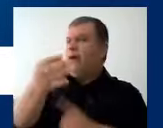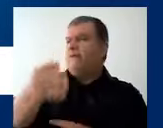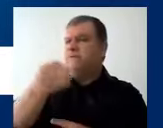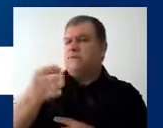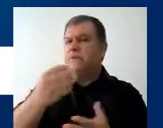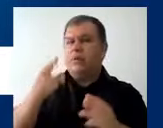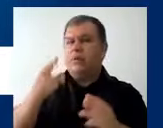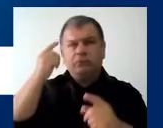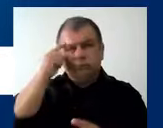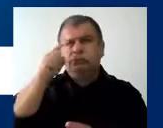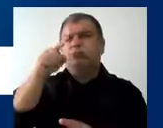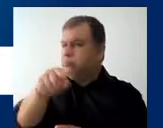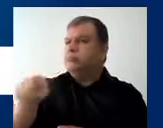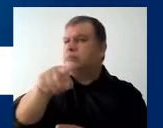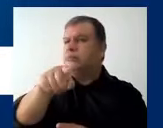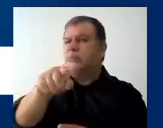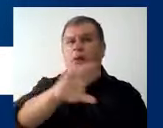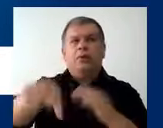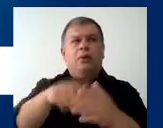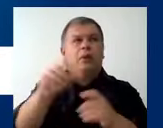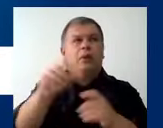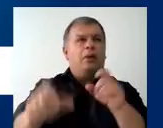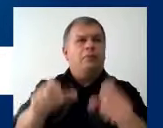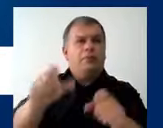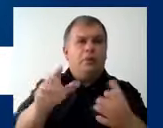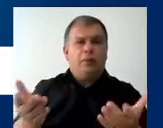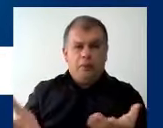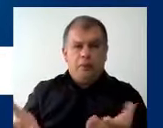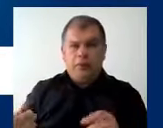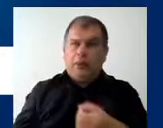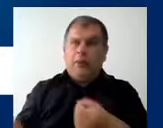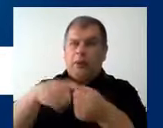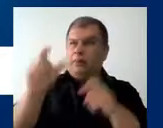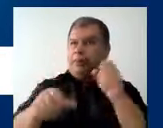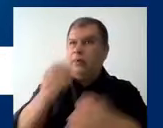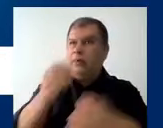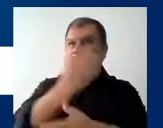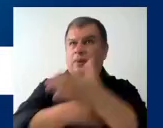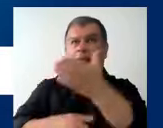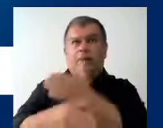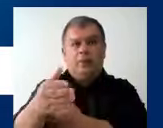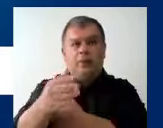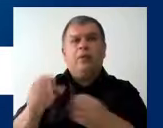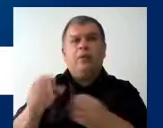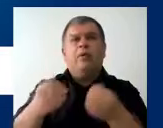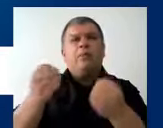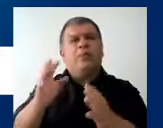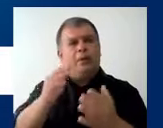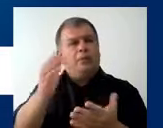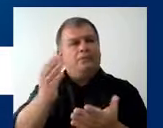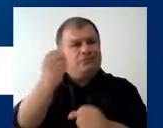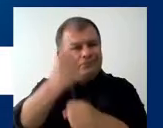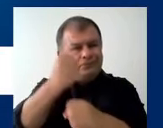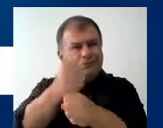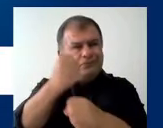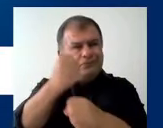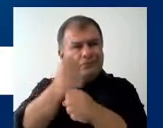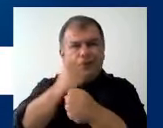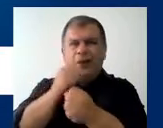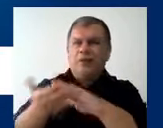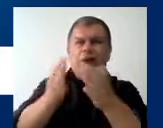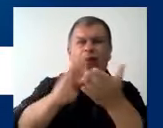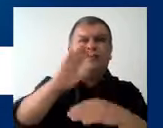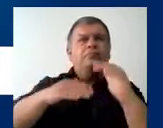estamos pensando en todas las personas, incluidas las personas con discapacidad, cómo estamos diseñando nuestras ciudades,